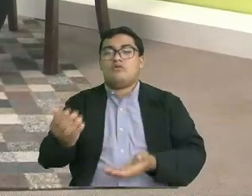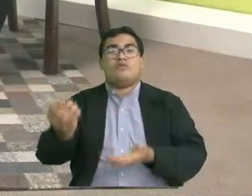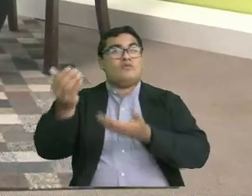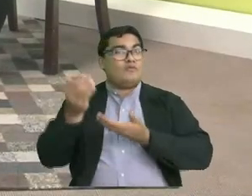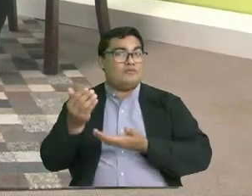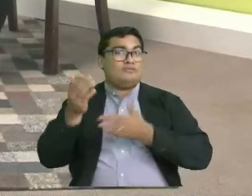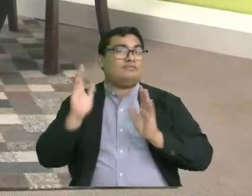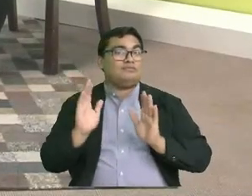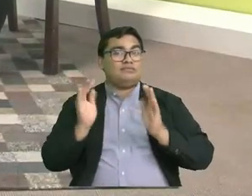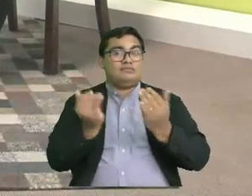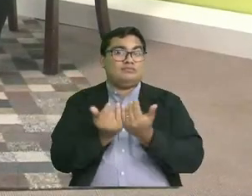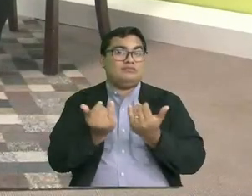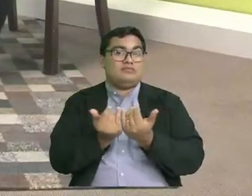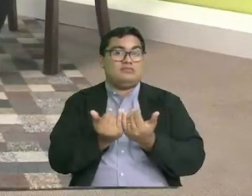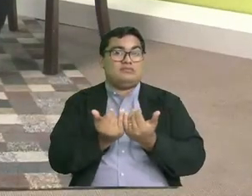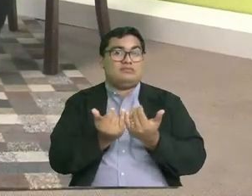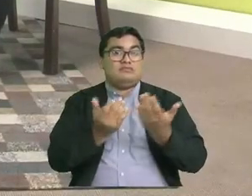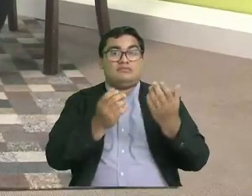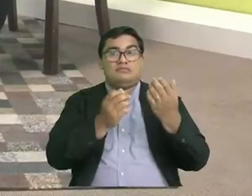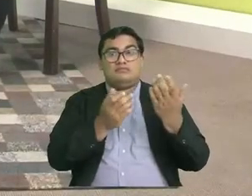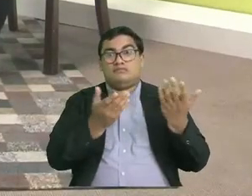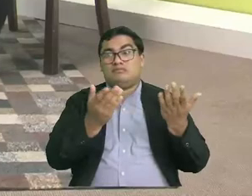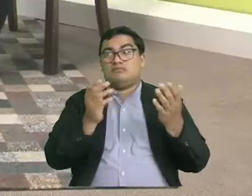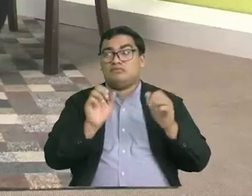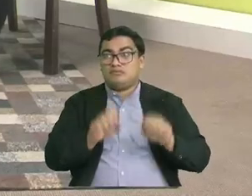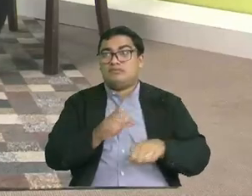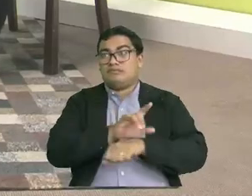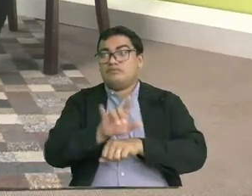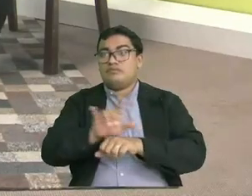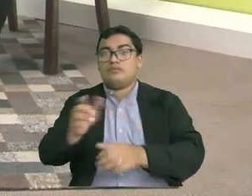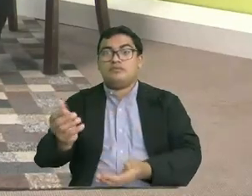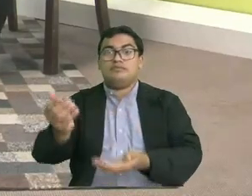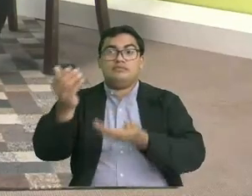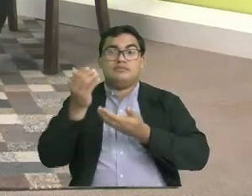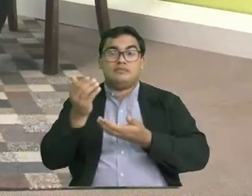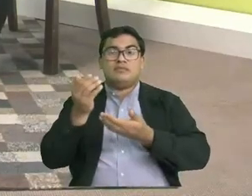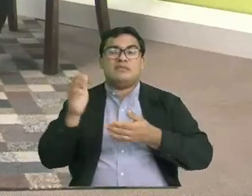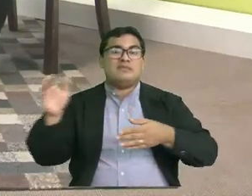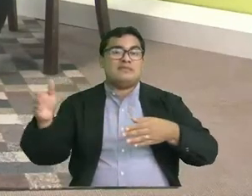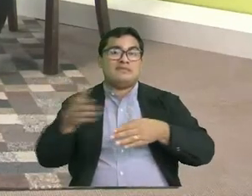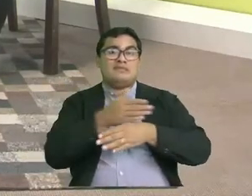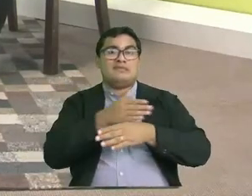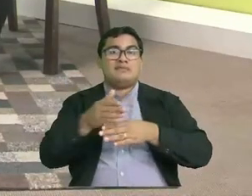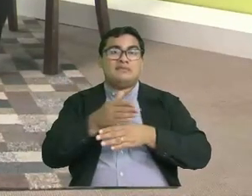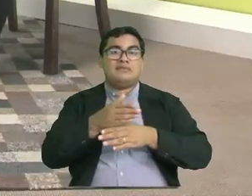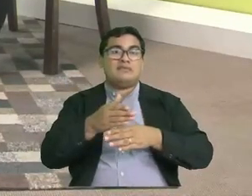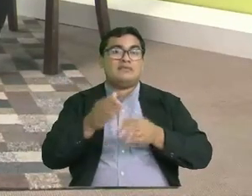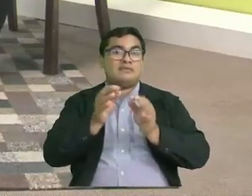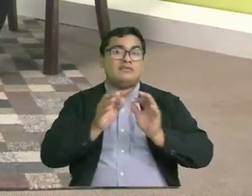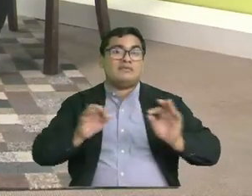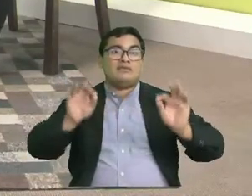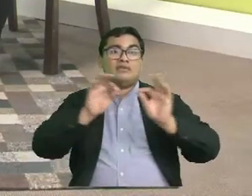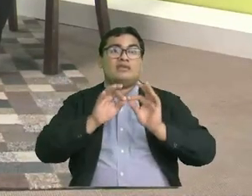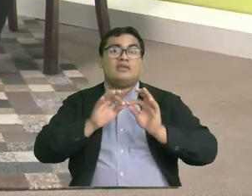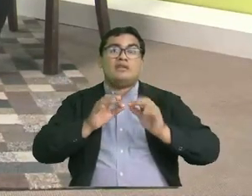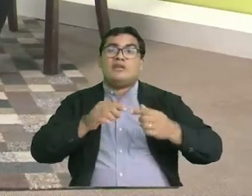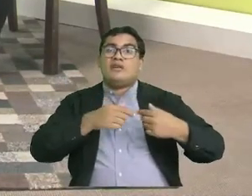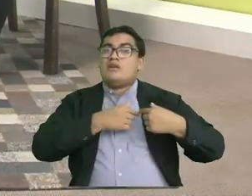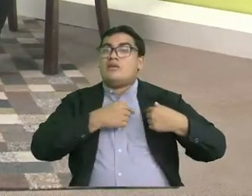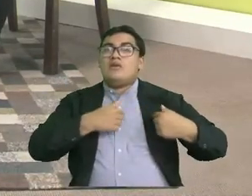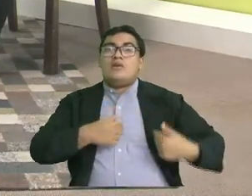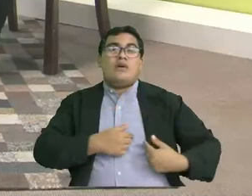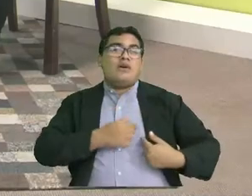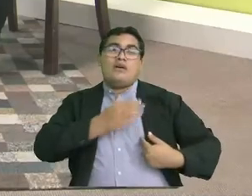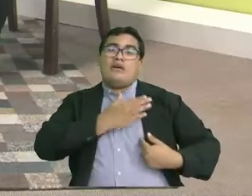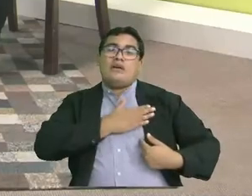con un varón podría adoptar un niño. Aquí ya se mete otro órgano, que es el corazón, ¿verdad? No. Si se enamoró a